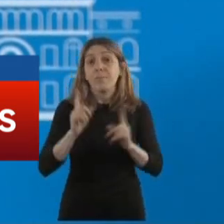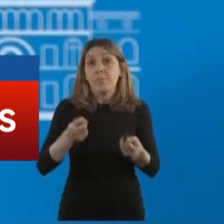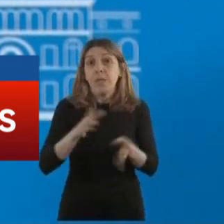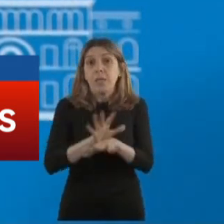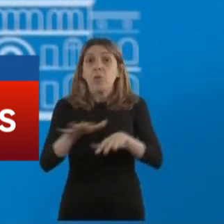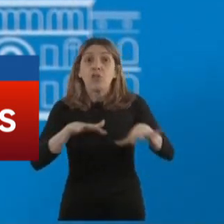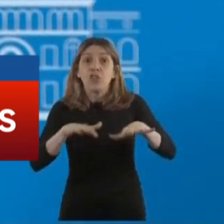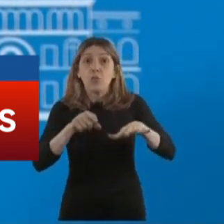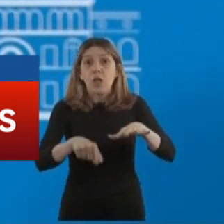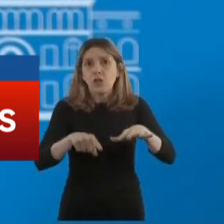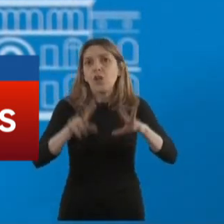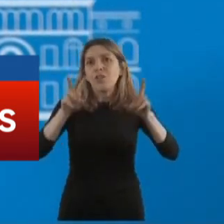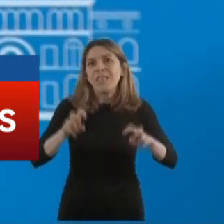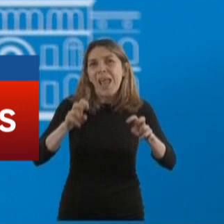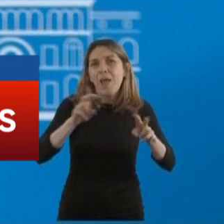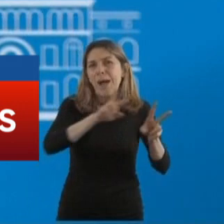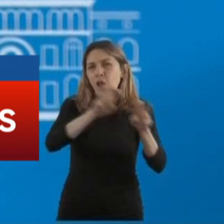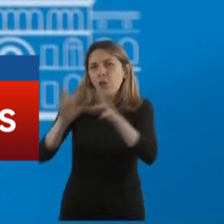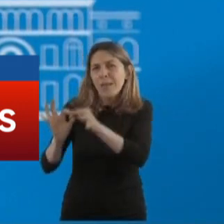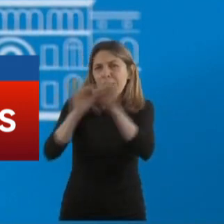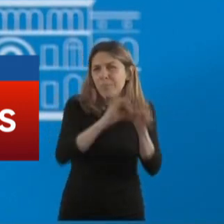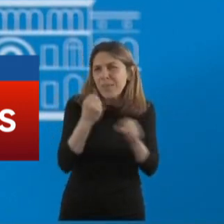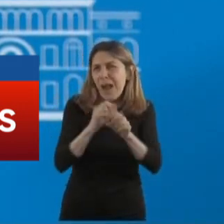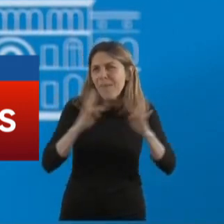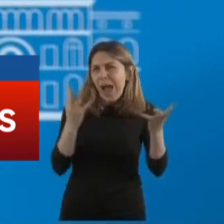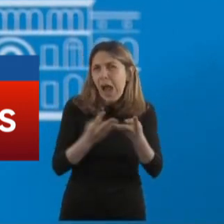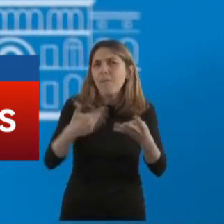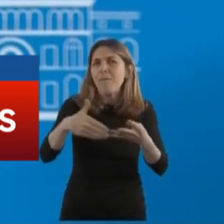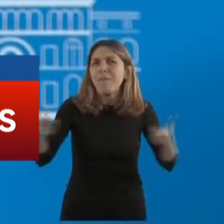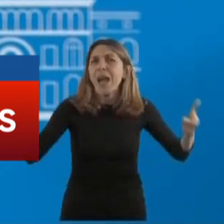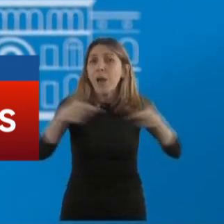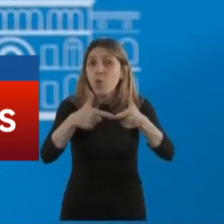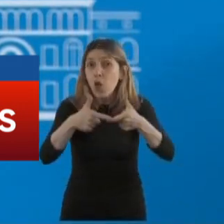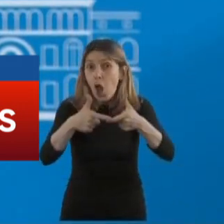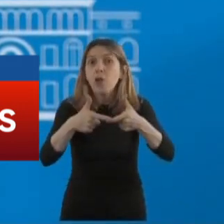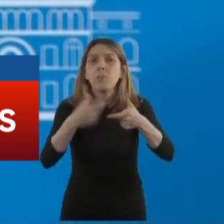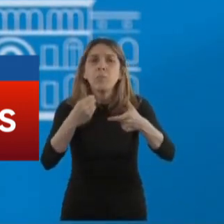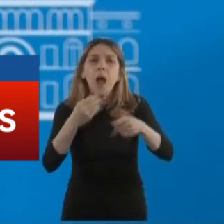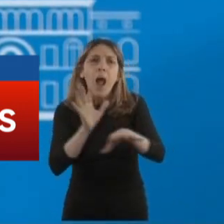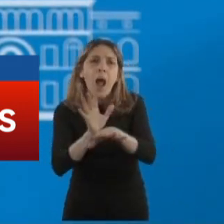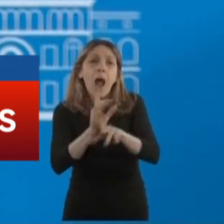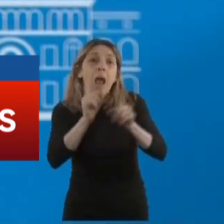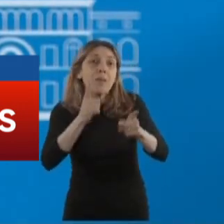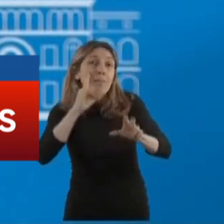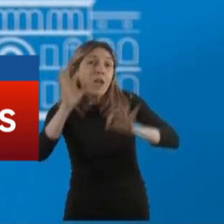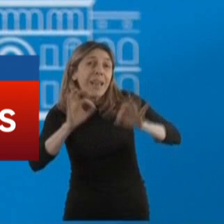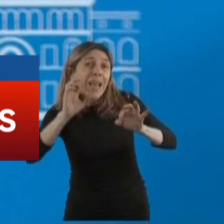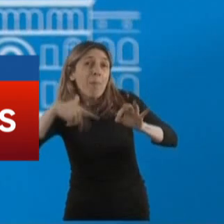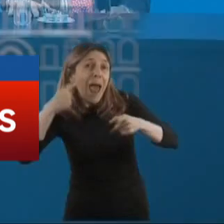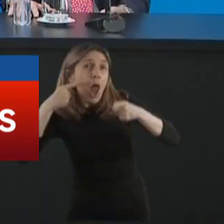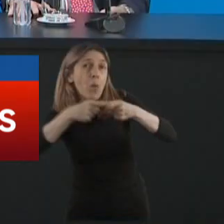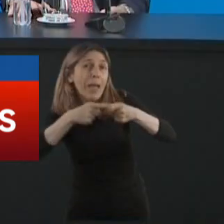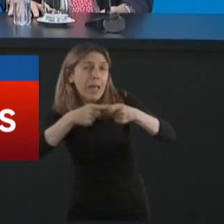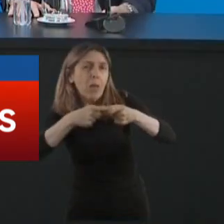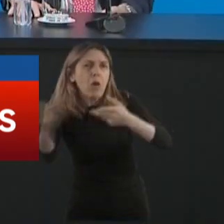marco integral de abordaje integral trabajaremos en una mesa de trabajo para poder implementar estas estrategias con todos los